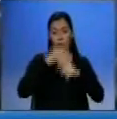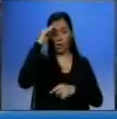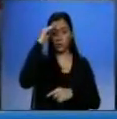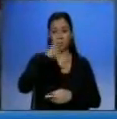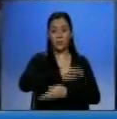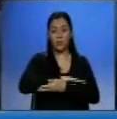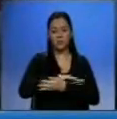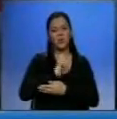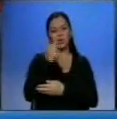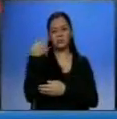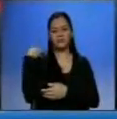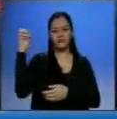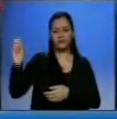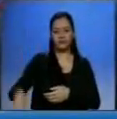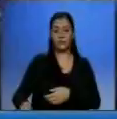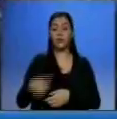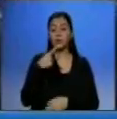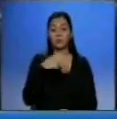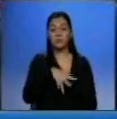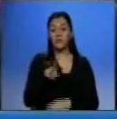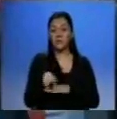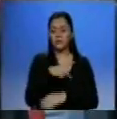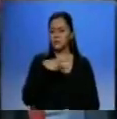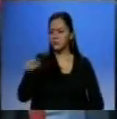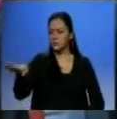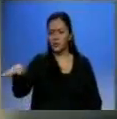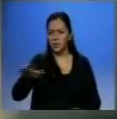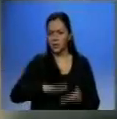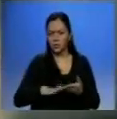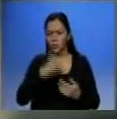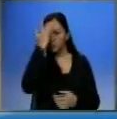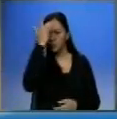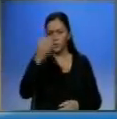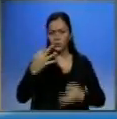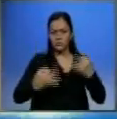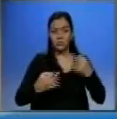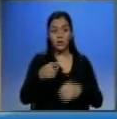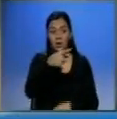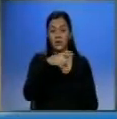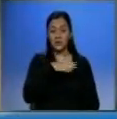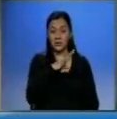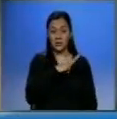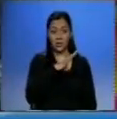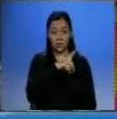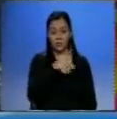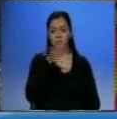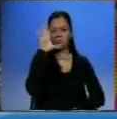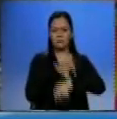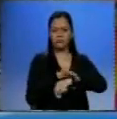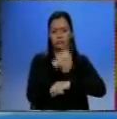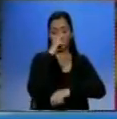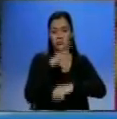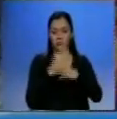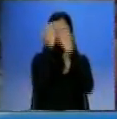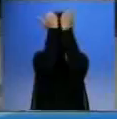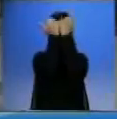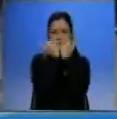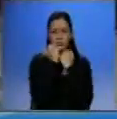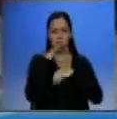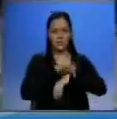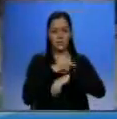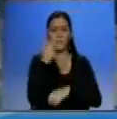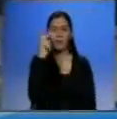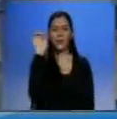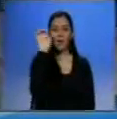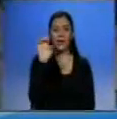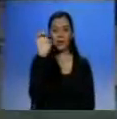baja. Nosotros hemos acusado de ejecución extrajudicial. Mario C. fue detenido en la parroquia de Pascuales el pasado 20 de enero de este